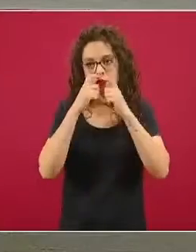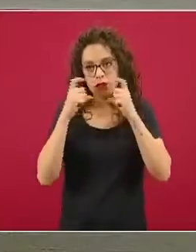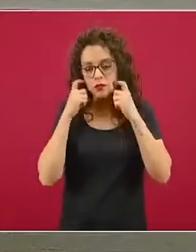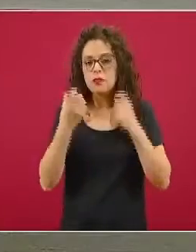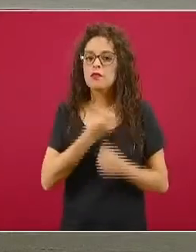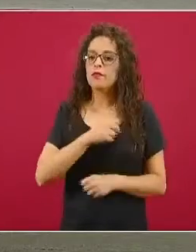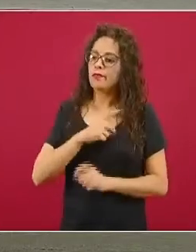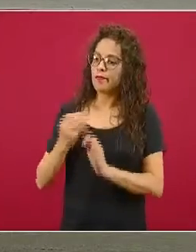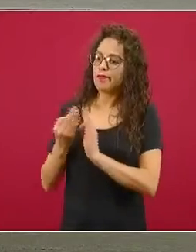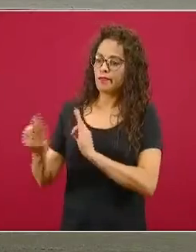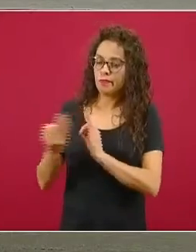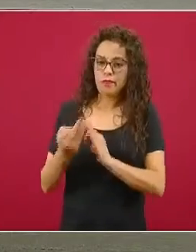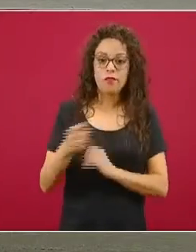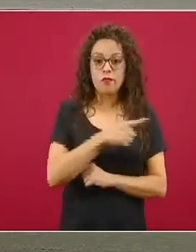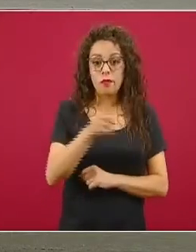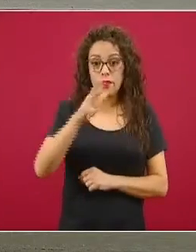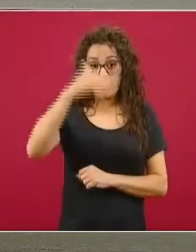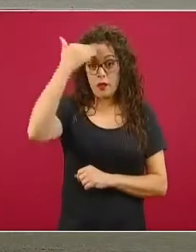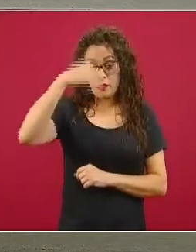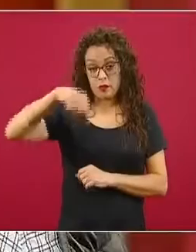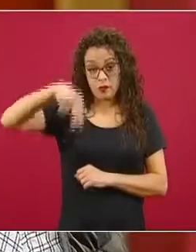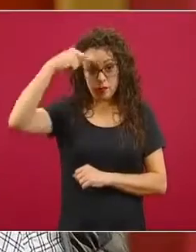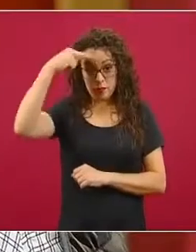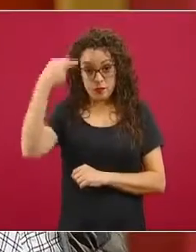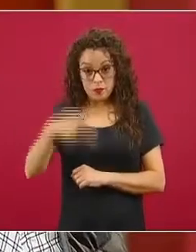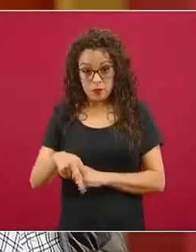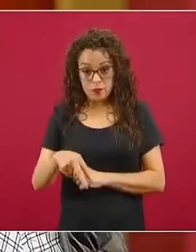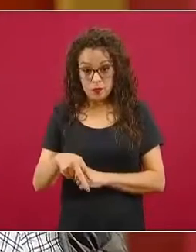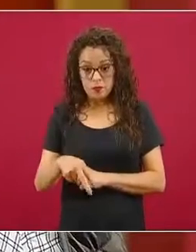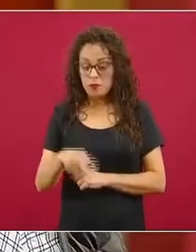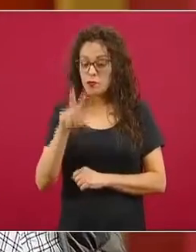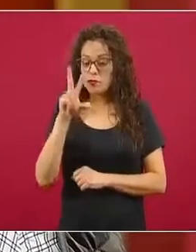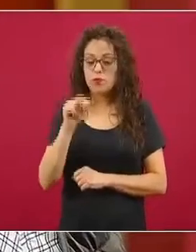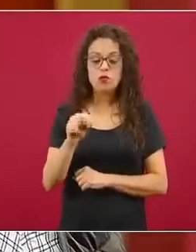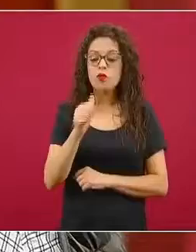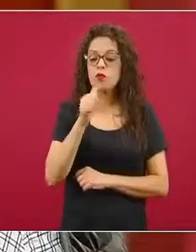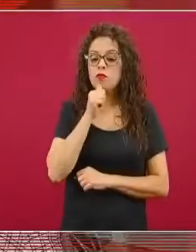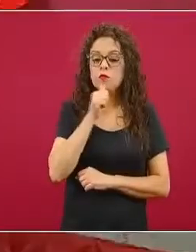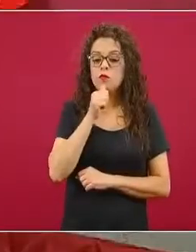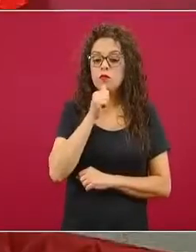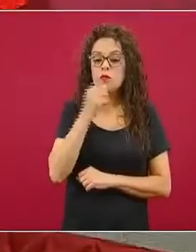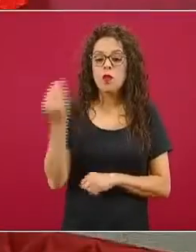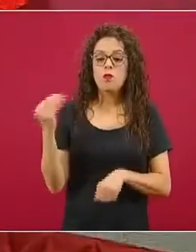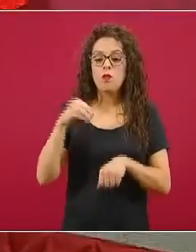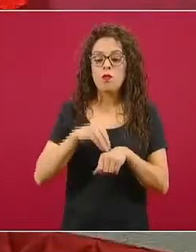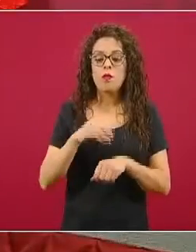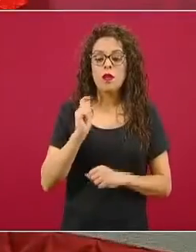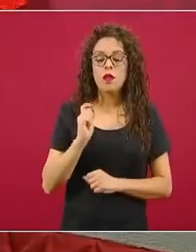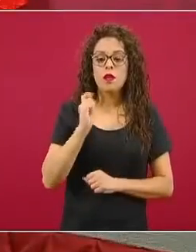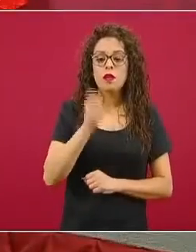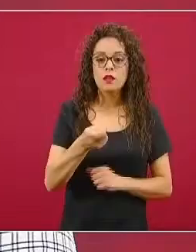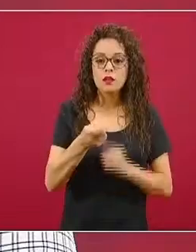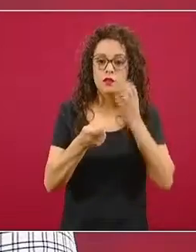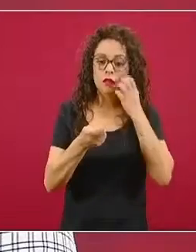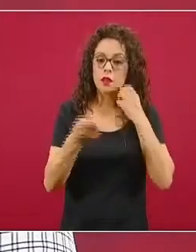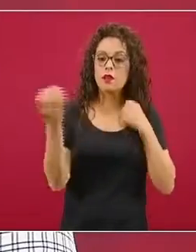no se han implementado medidas coercitivas. En México no se le ha generado